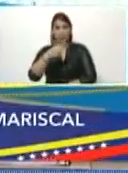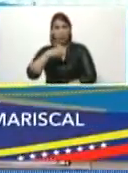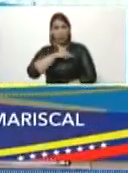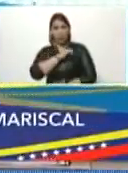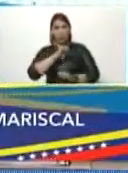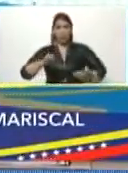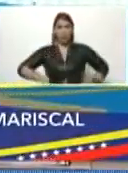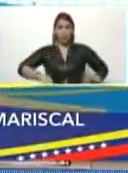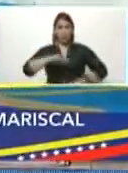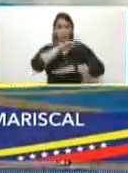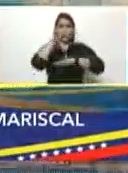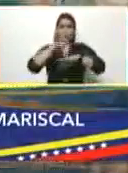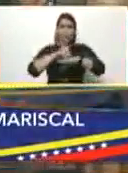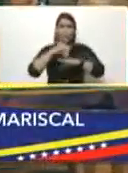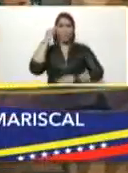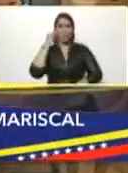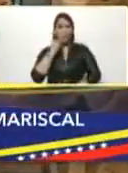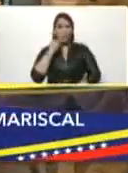Nacional Bolivariana,